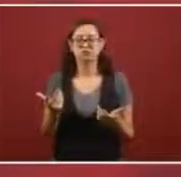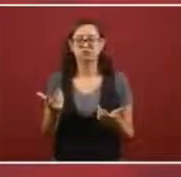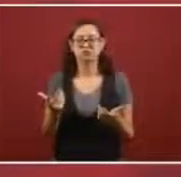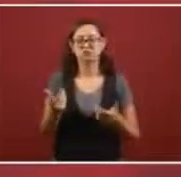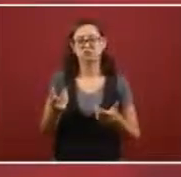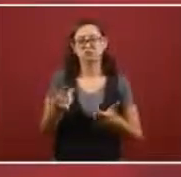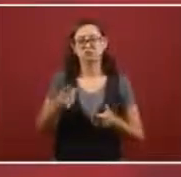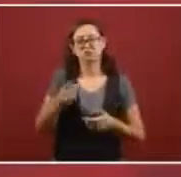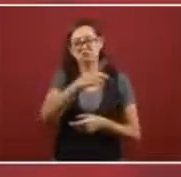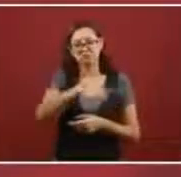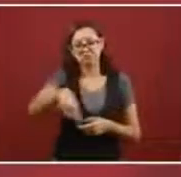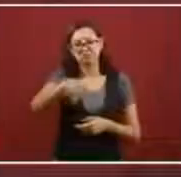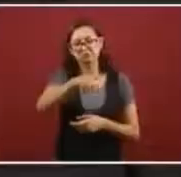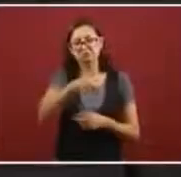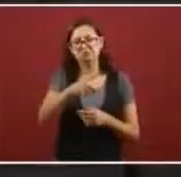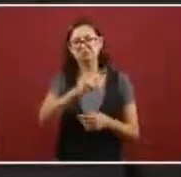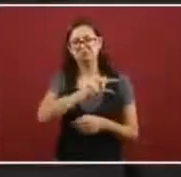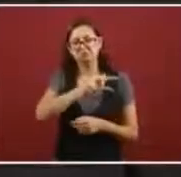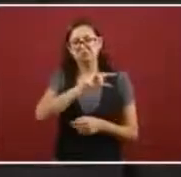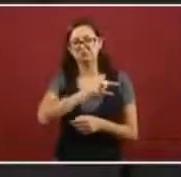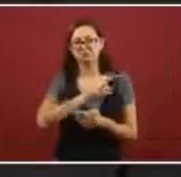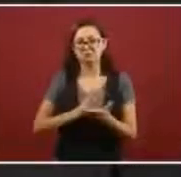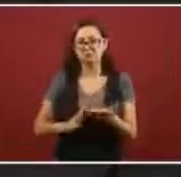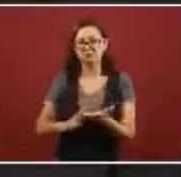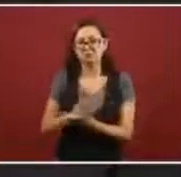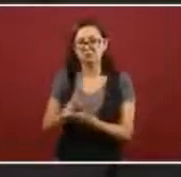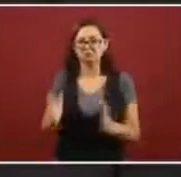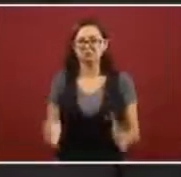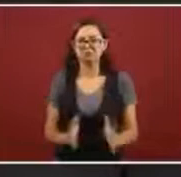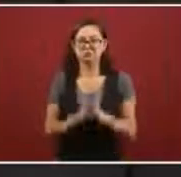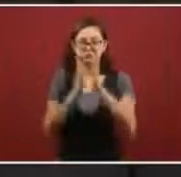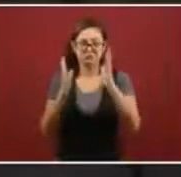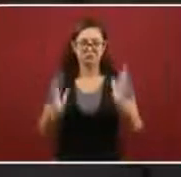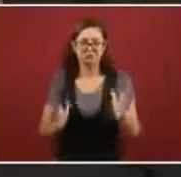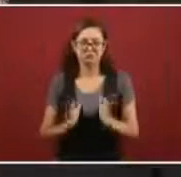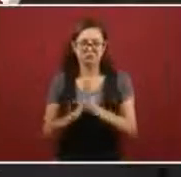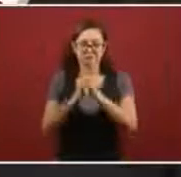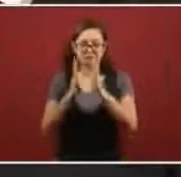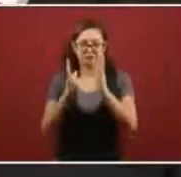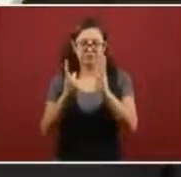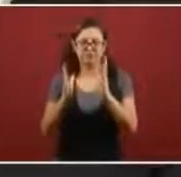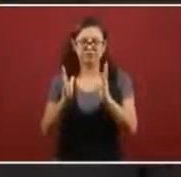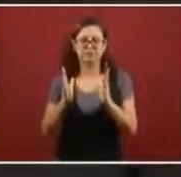participación del sector privado en la industria eléctrica,